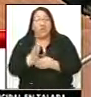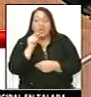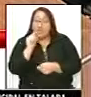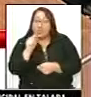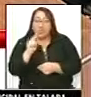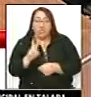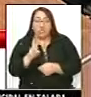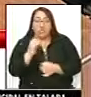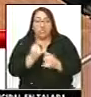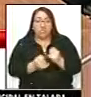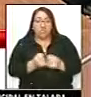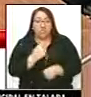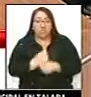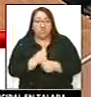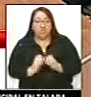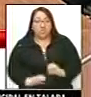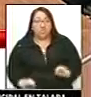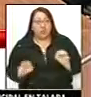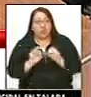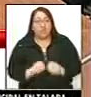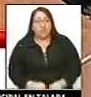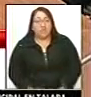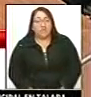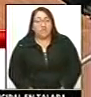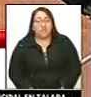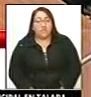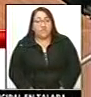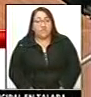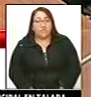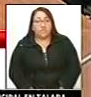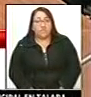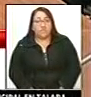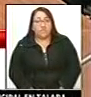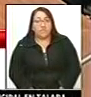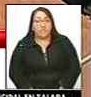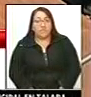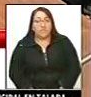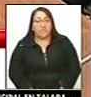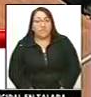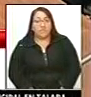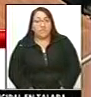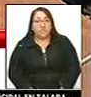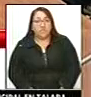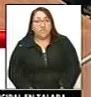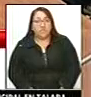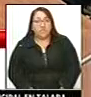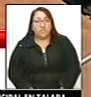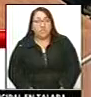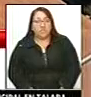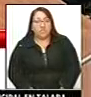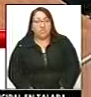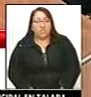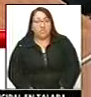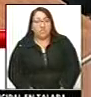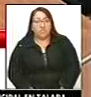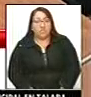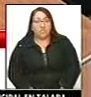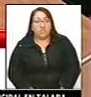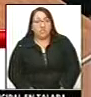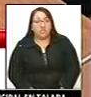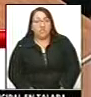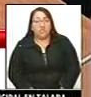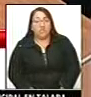dos últimos ejes sumamente importantes justamente tienen que ver con el tema que estamos tratando el día de hoy, porque en el tema de